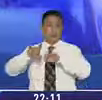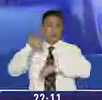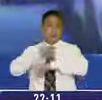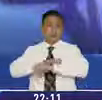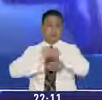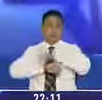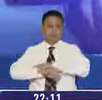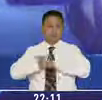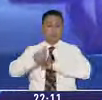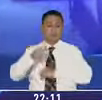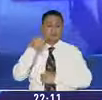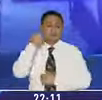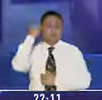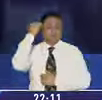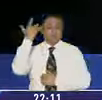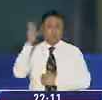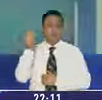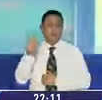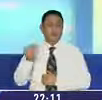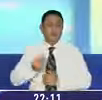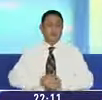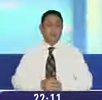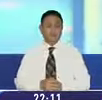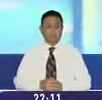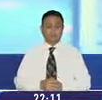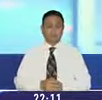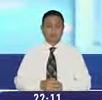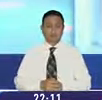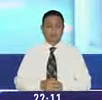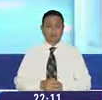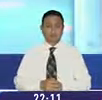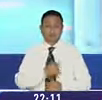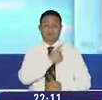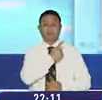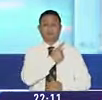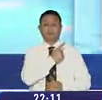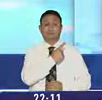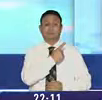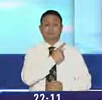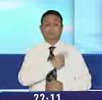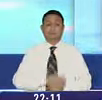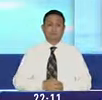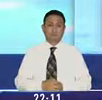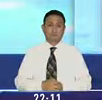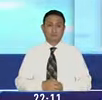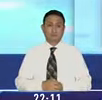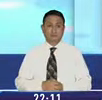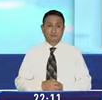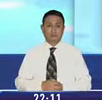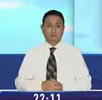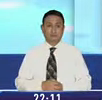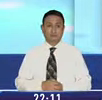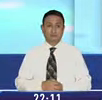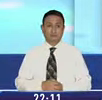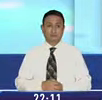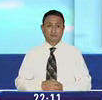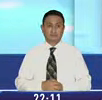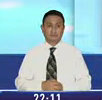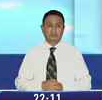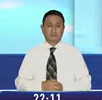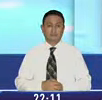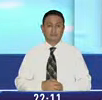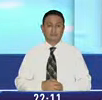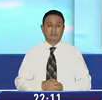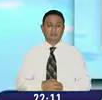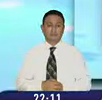adulto y un menor de edad. El sector donde ocurrió el crimen pertenece al distrito 9 de octubre,